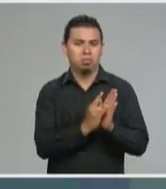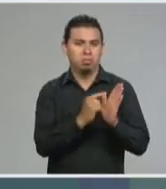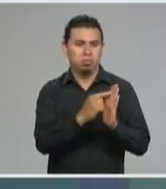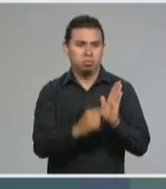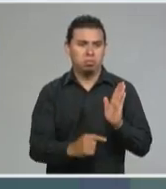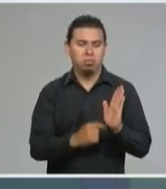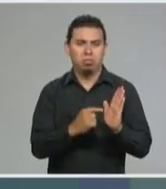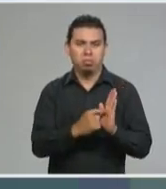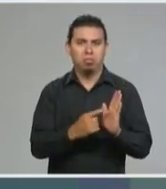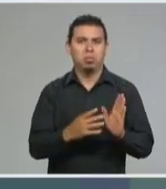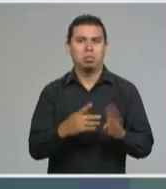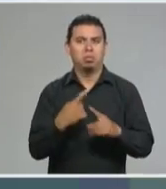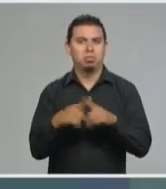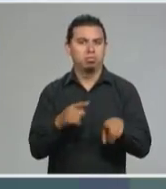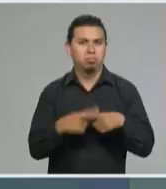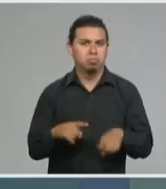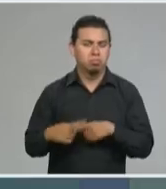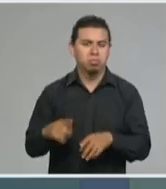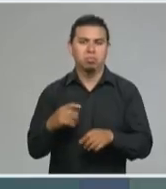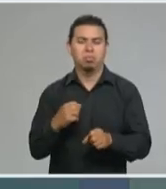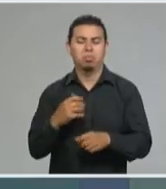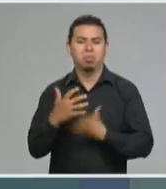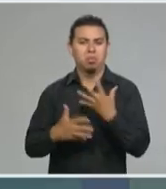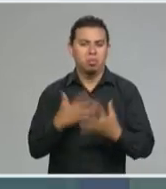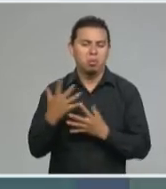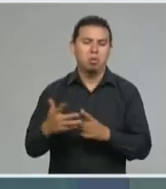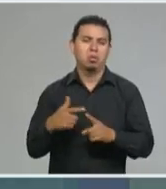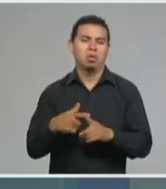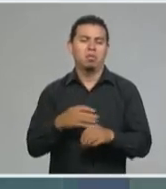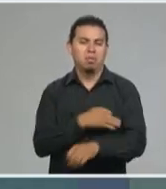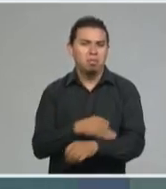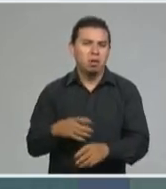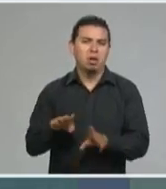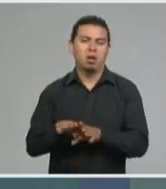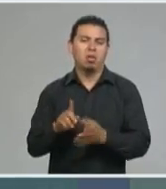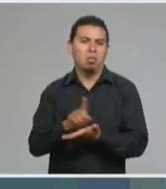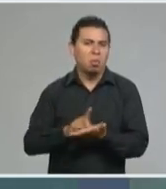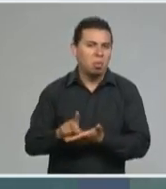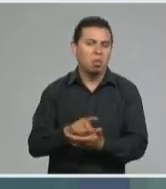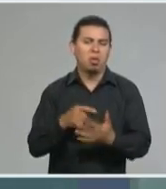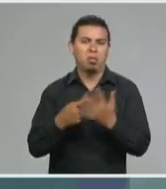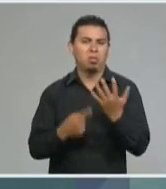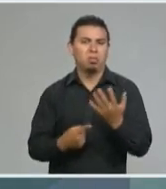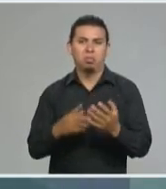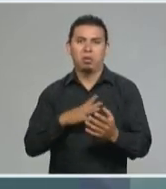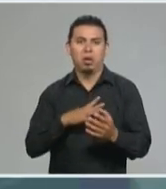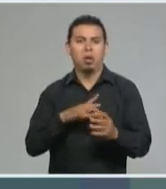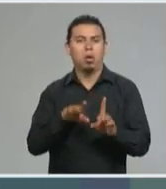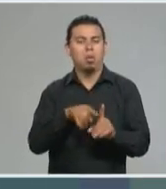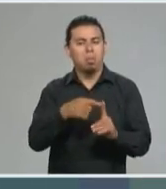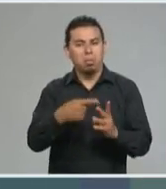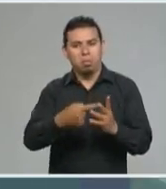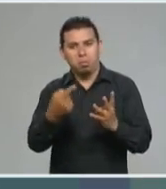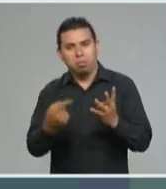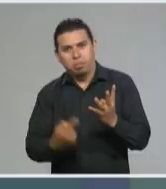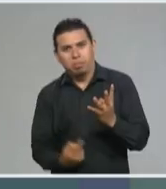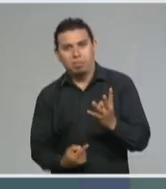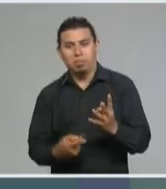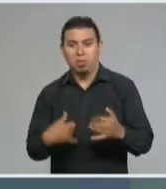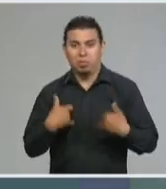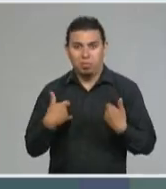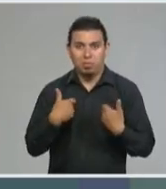con alcoholismo, violencia intrafamiliar, laboral. O sea, una cosa enfoca a la otra, ¿no? Pero creo que como